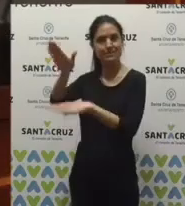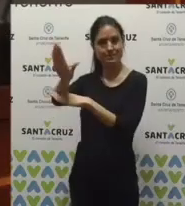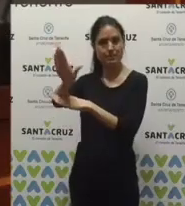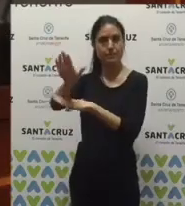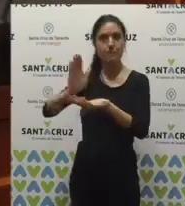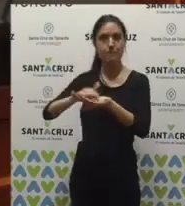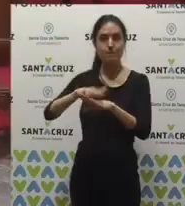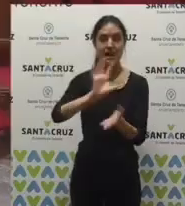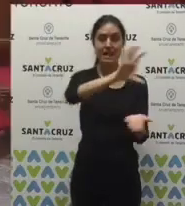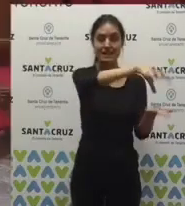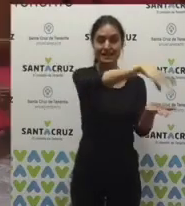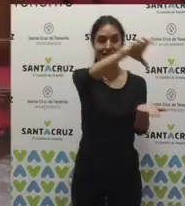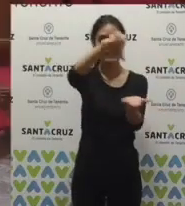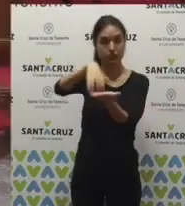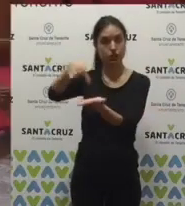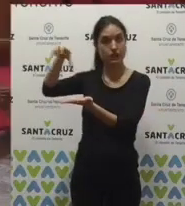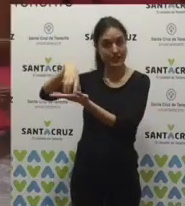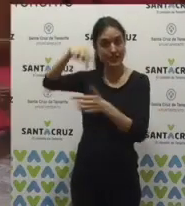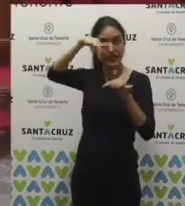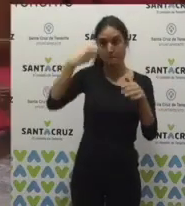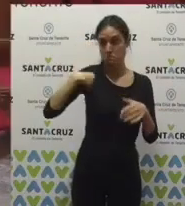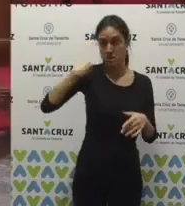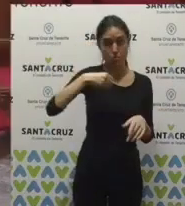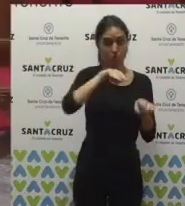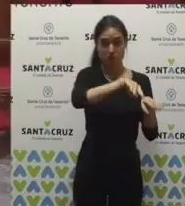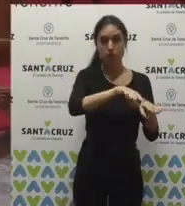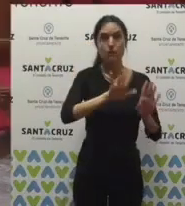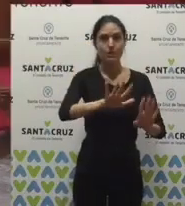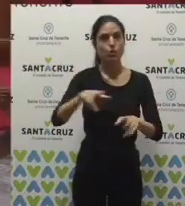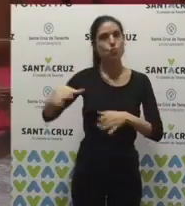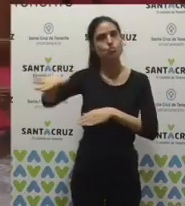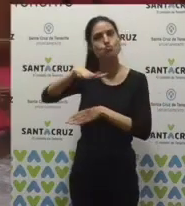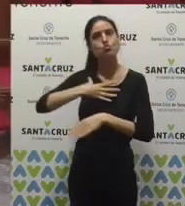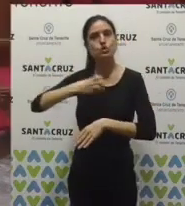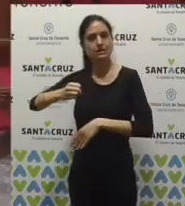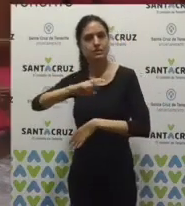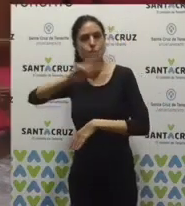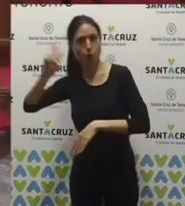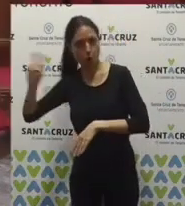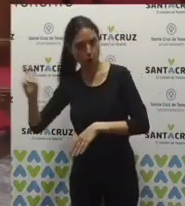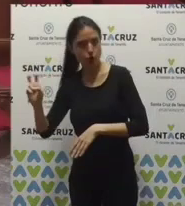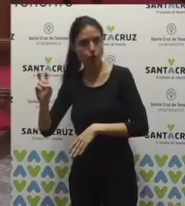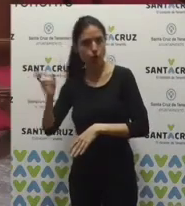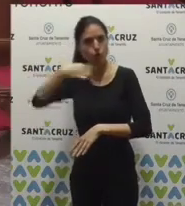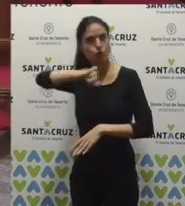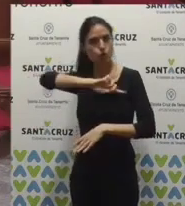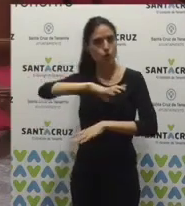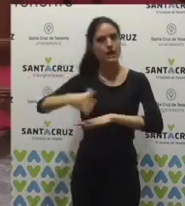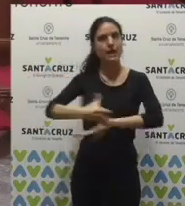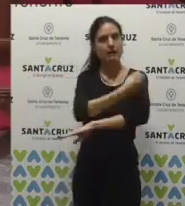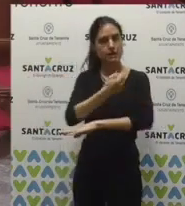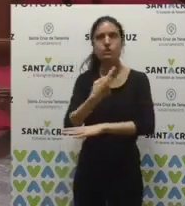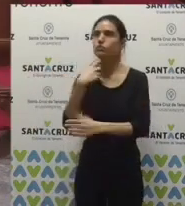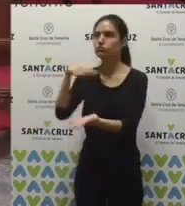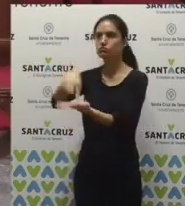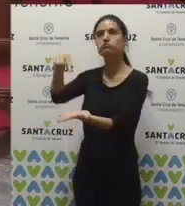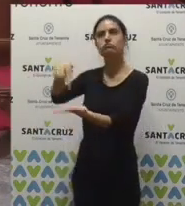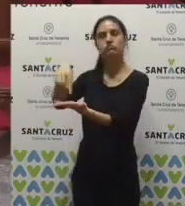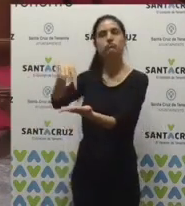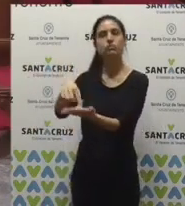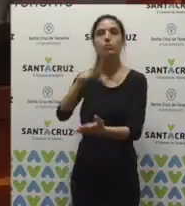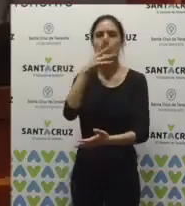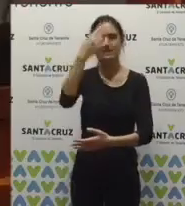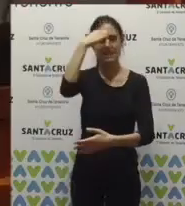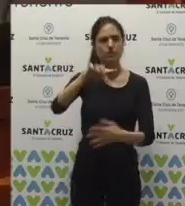instalaciones en otros municipios que lo hagan además yo creo que nosotros tenemos que es necesario que en el sur en el norte de la isla se desarrolla en instalaciones